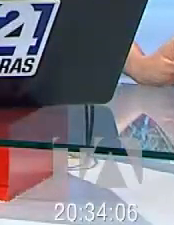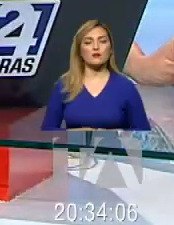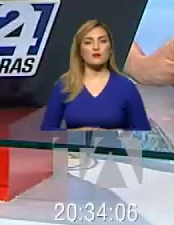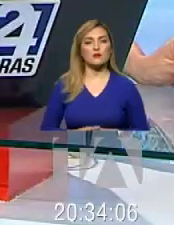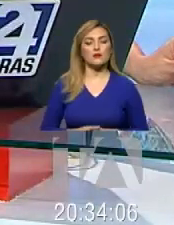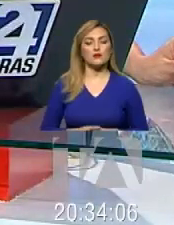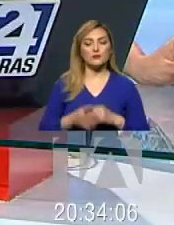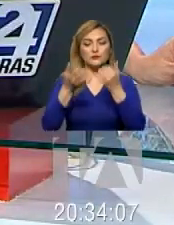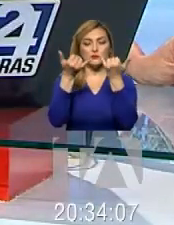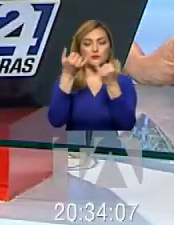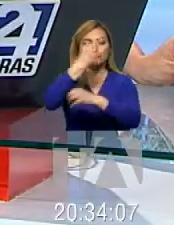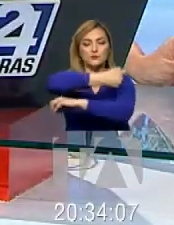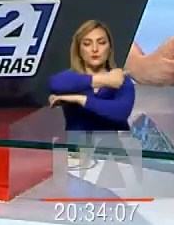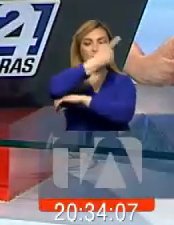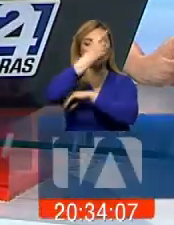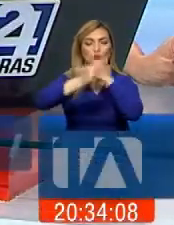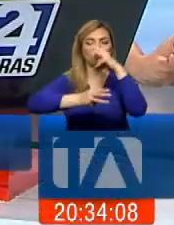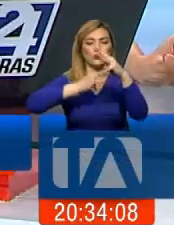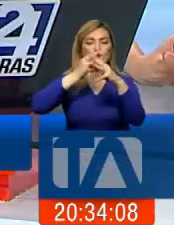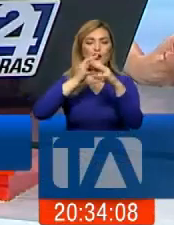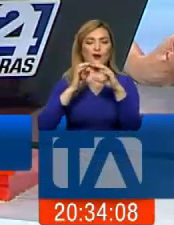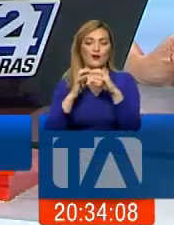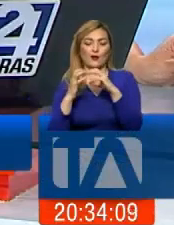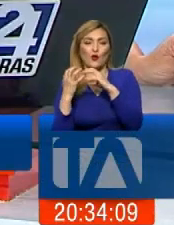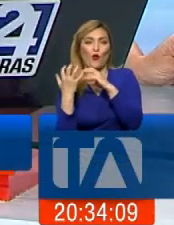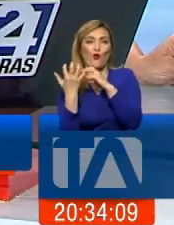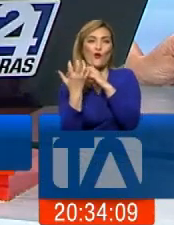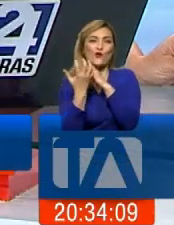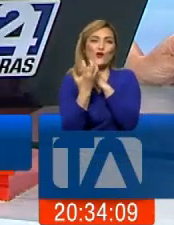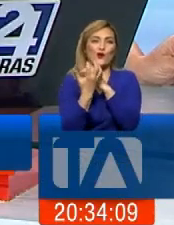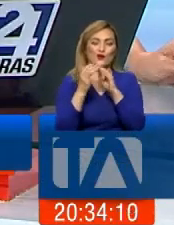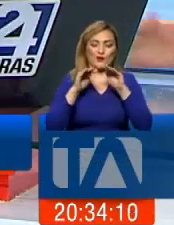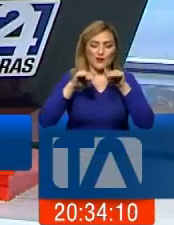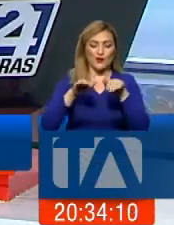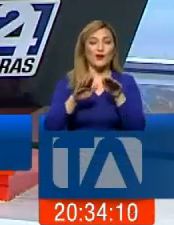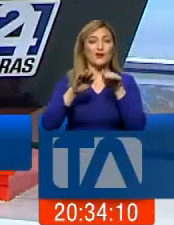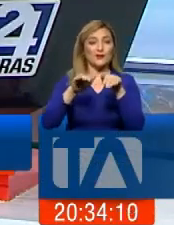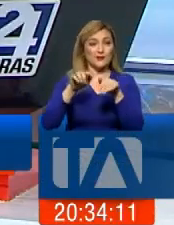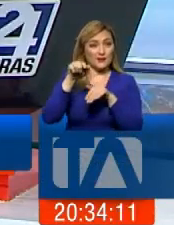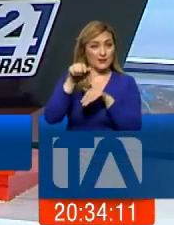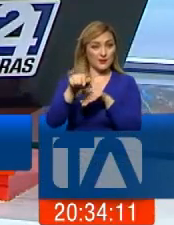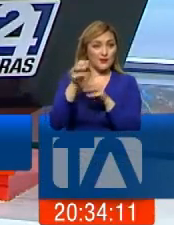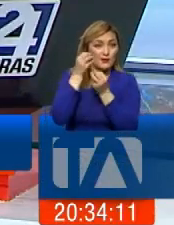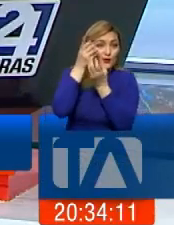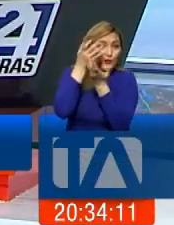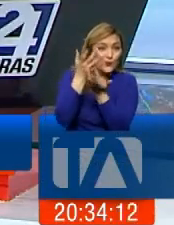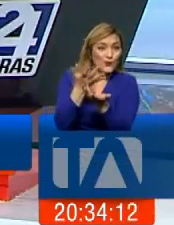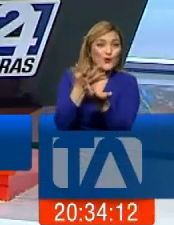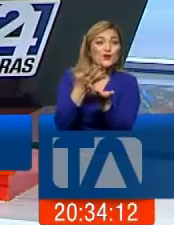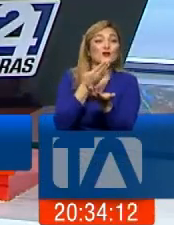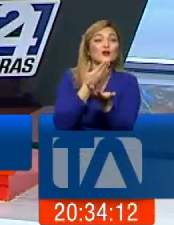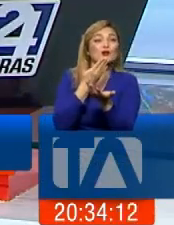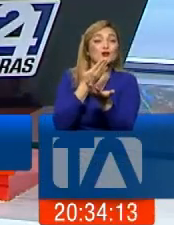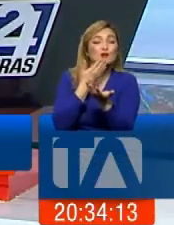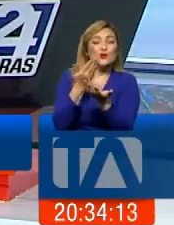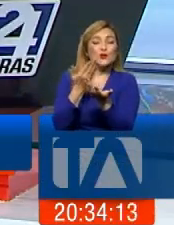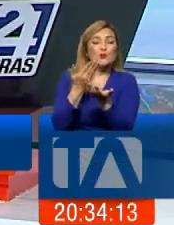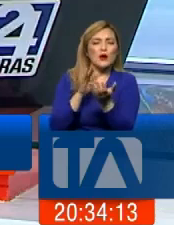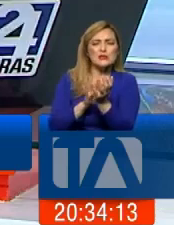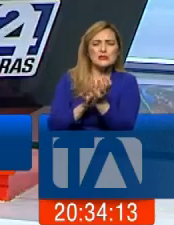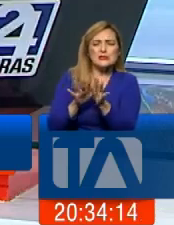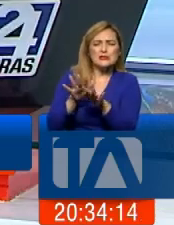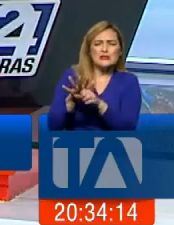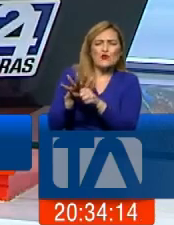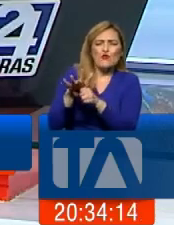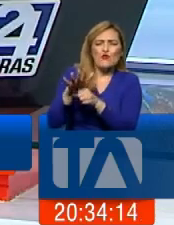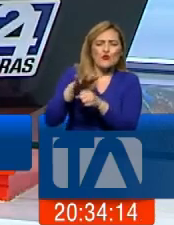Y hoy es el Día Mundial de los Océanos. Por ello, en este espacio informativo les contamos sobre cómo estos inciden sobre todas las formas